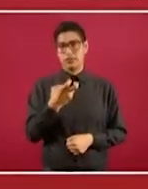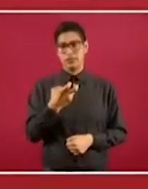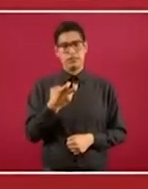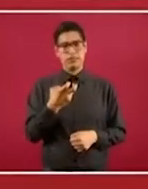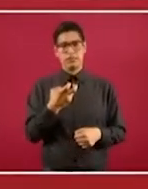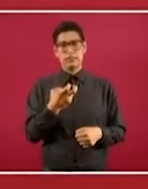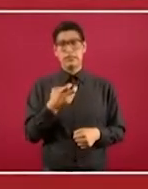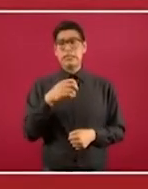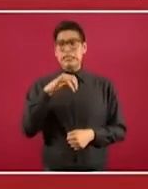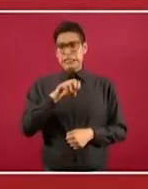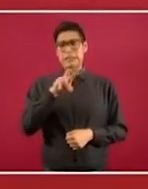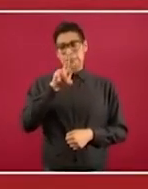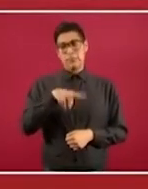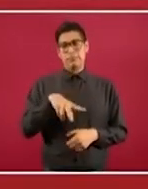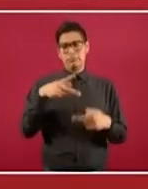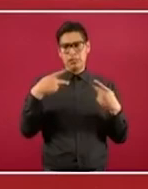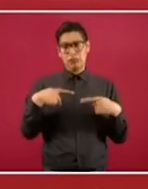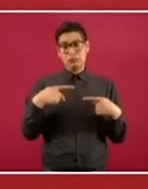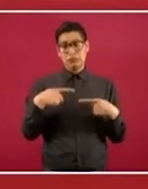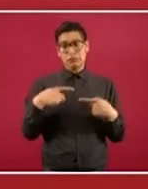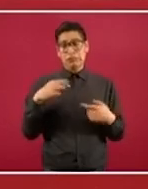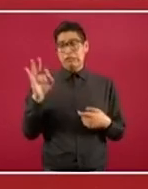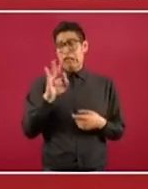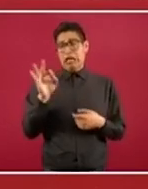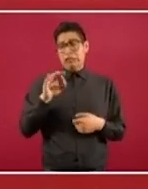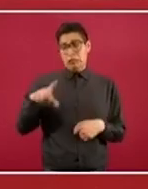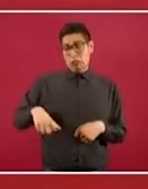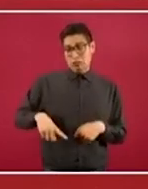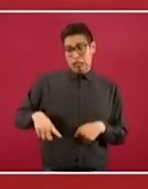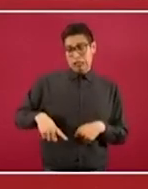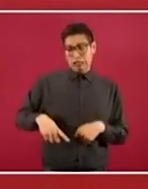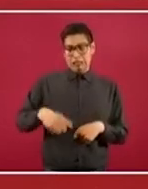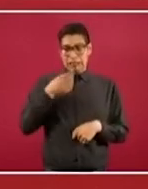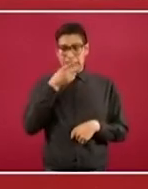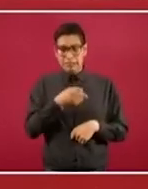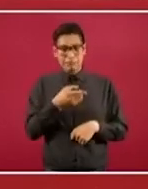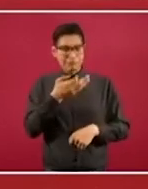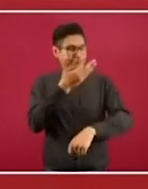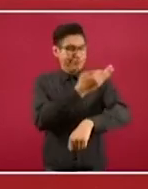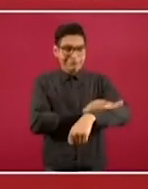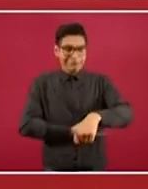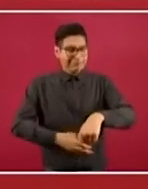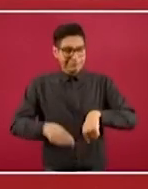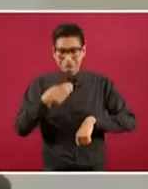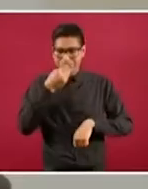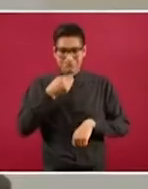indicar el distanciamiento social muy tarde y la epidemia va a ser muy,